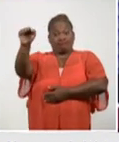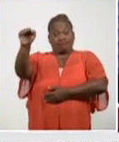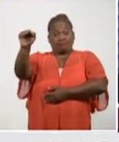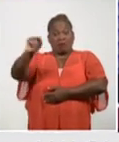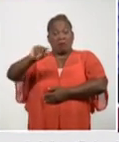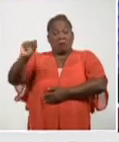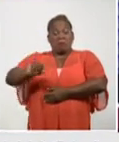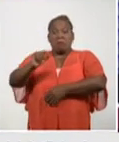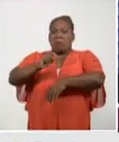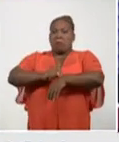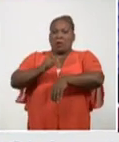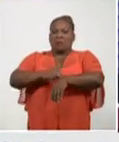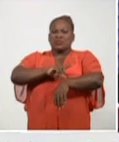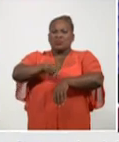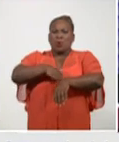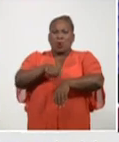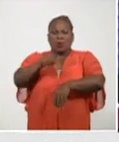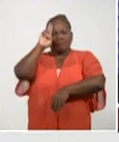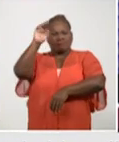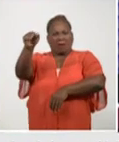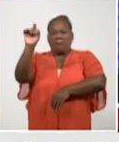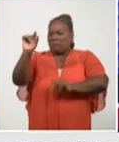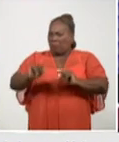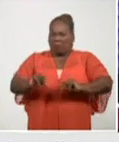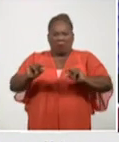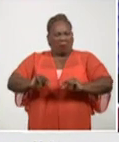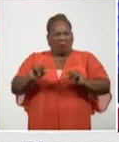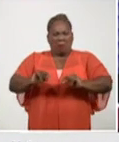horas. Ya cuando